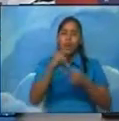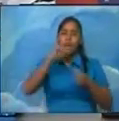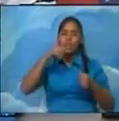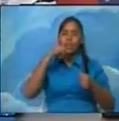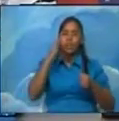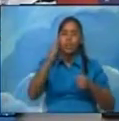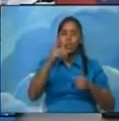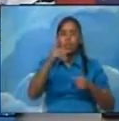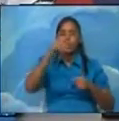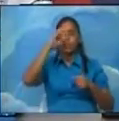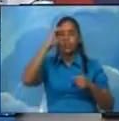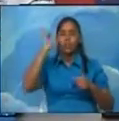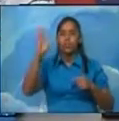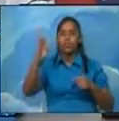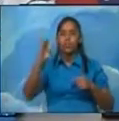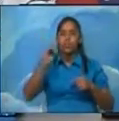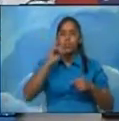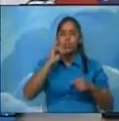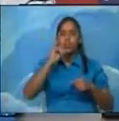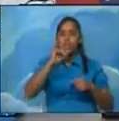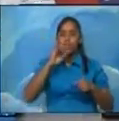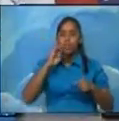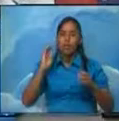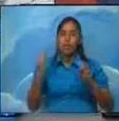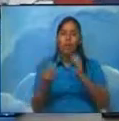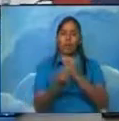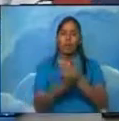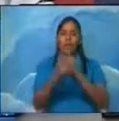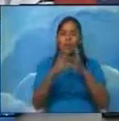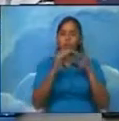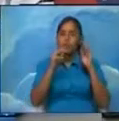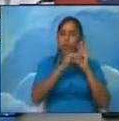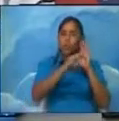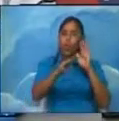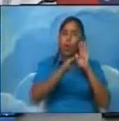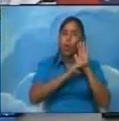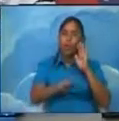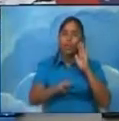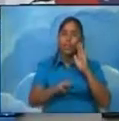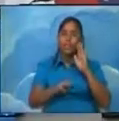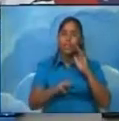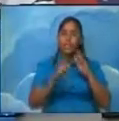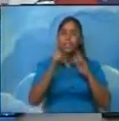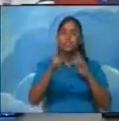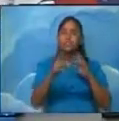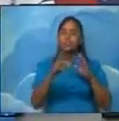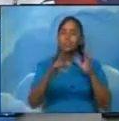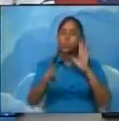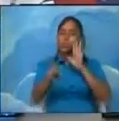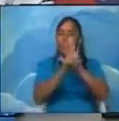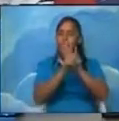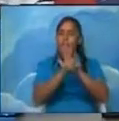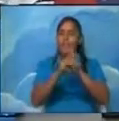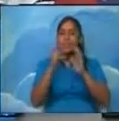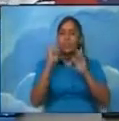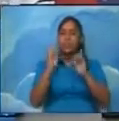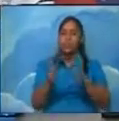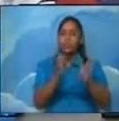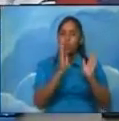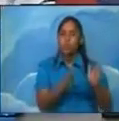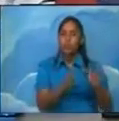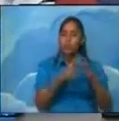Jehová tu Dios y guardará sus ordenanzas, sus estatutos y